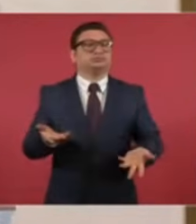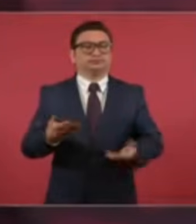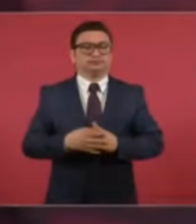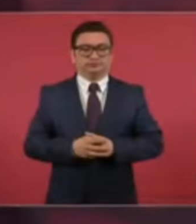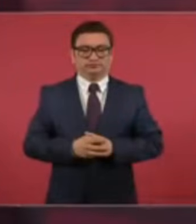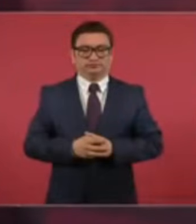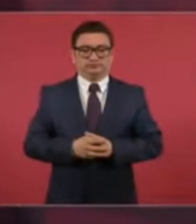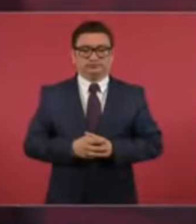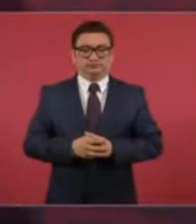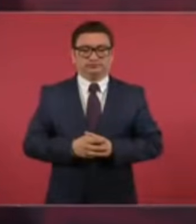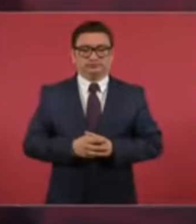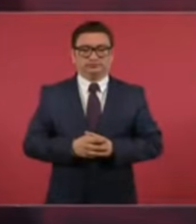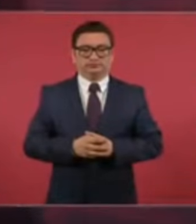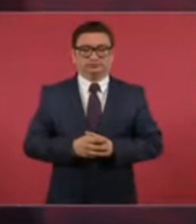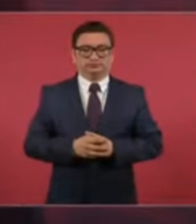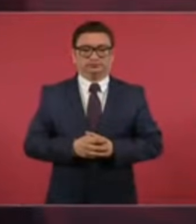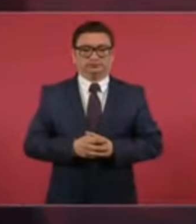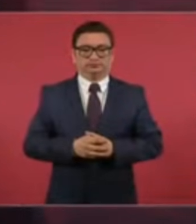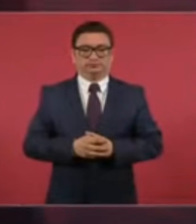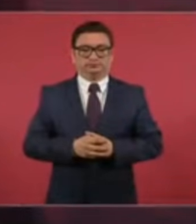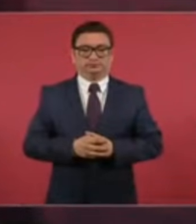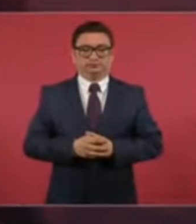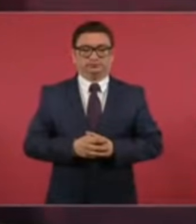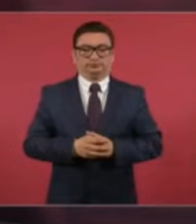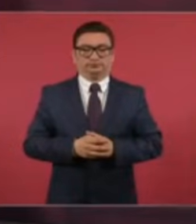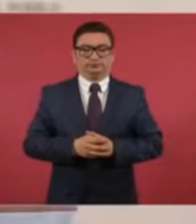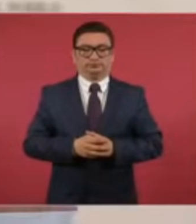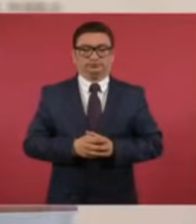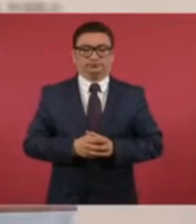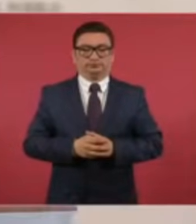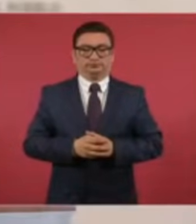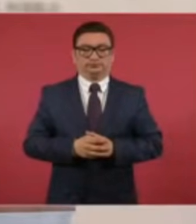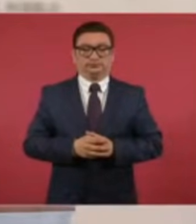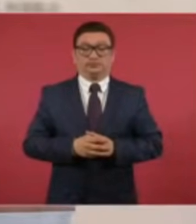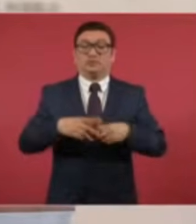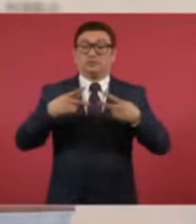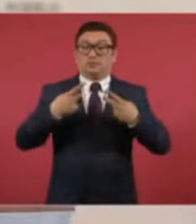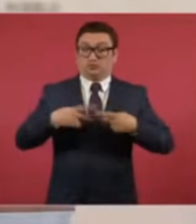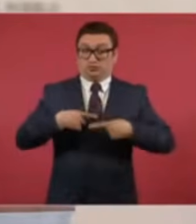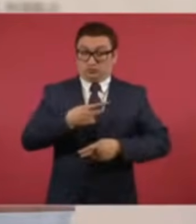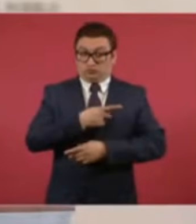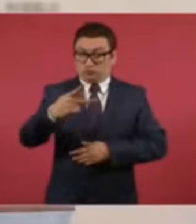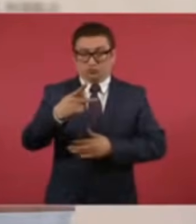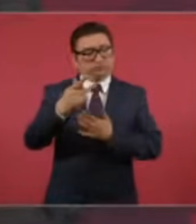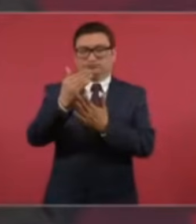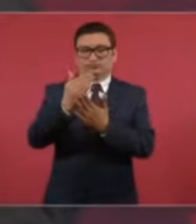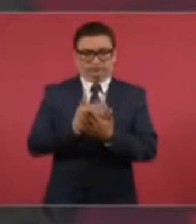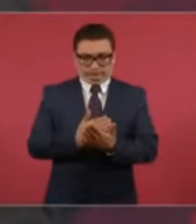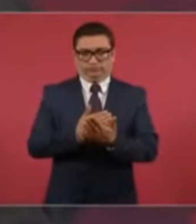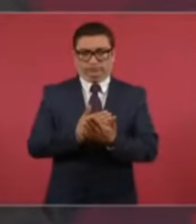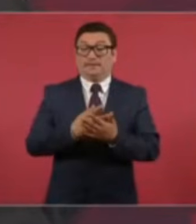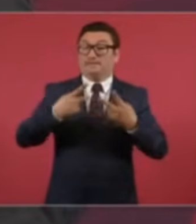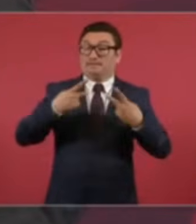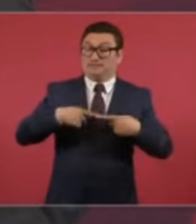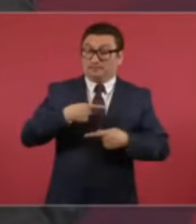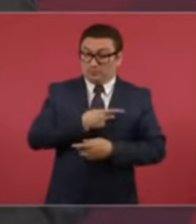es el que se ha reducido la pobreza, que le ha ido bien a los de abajo.